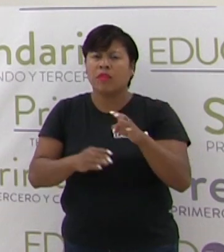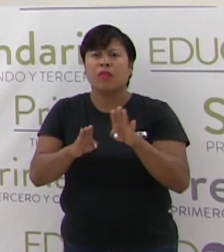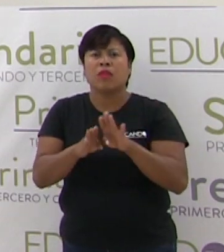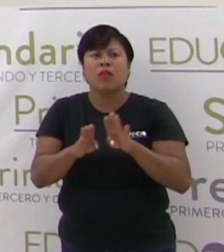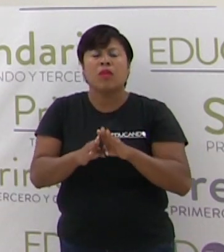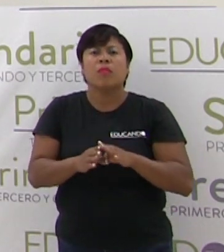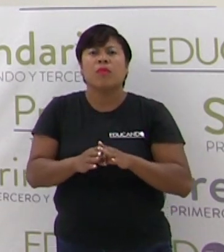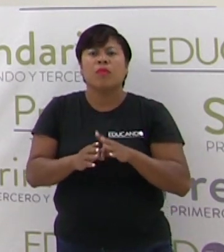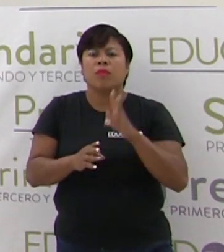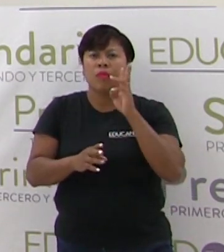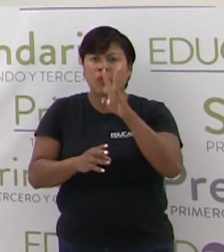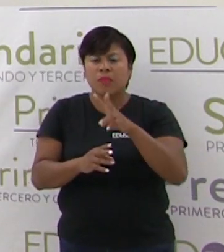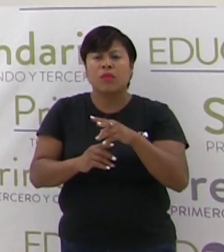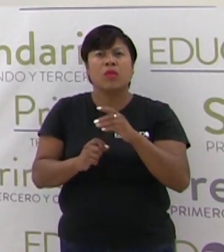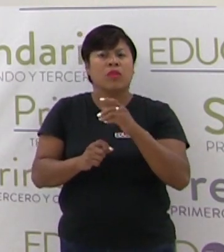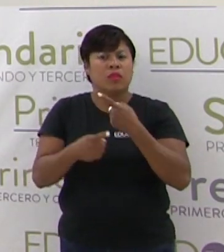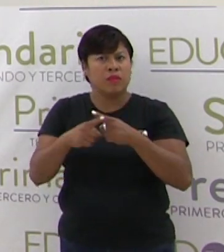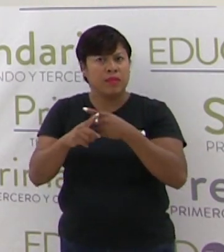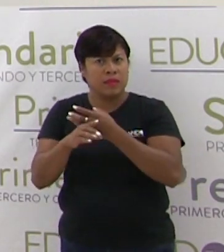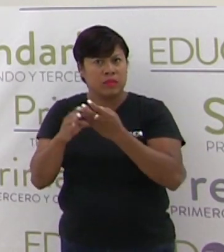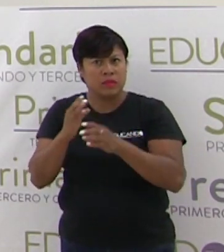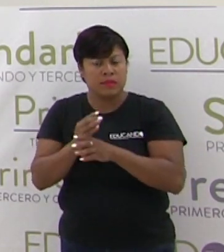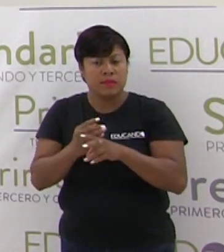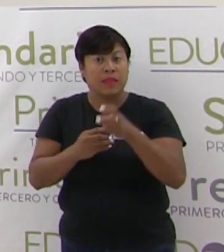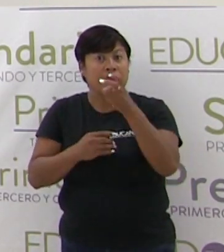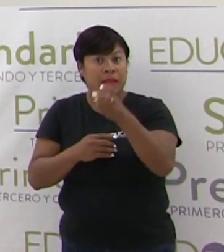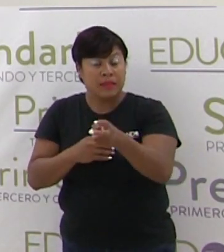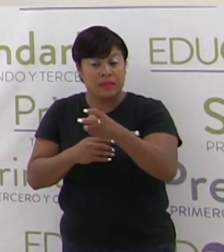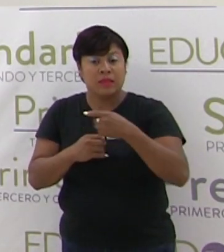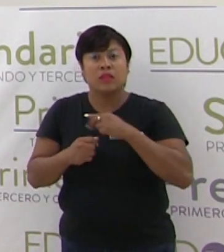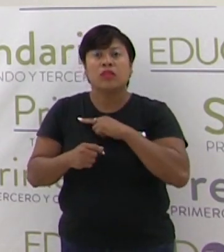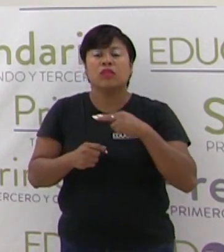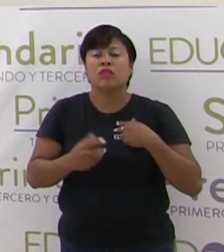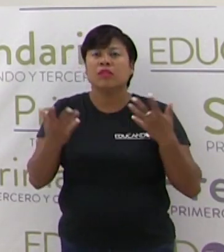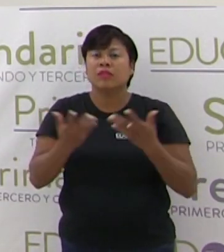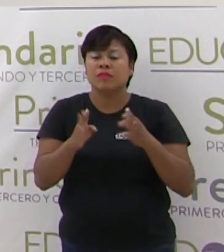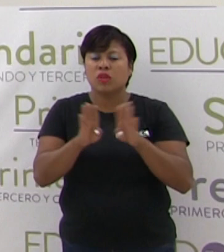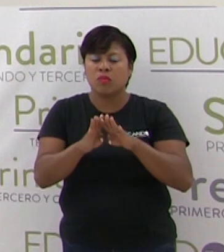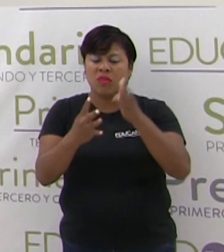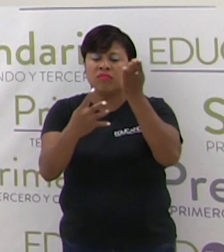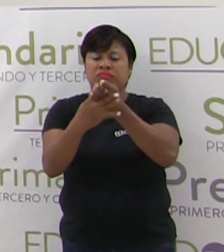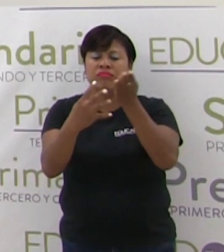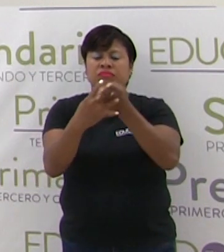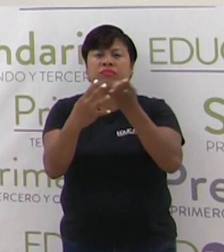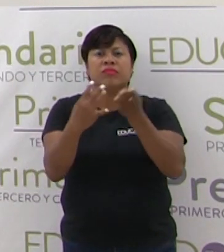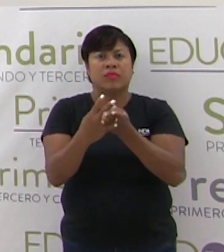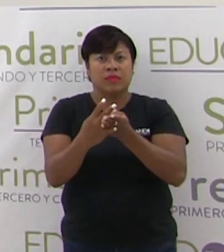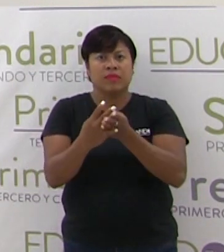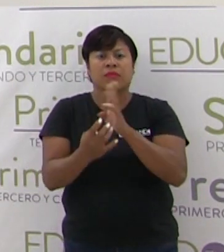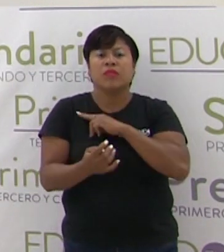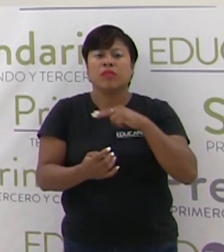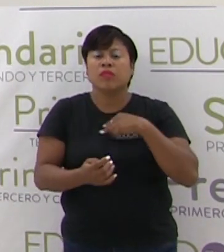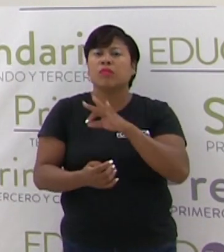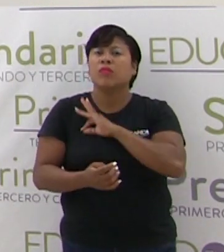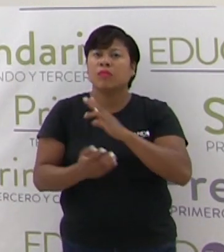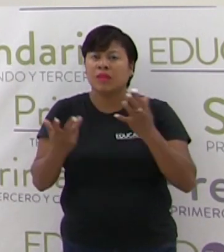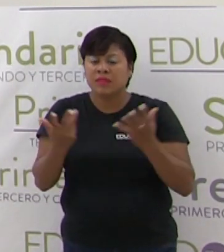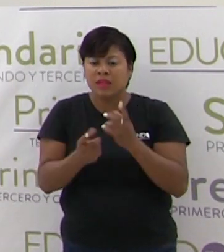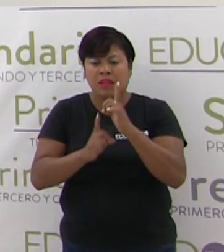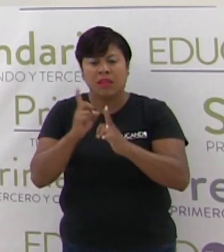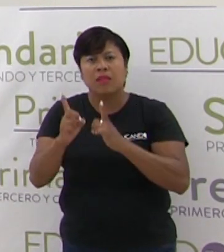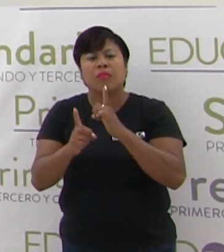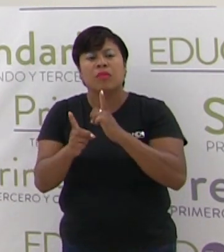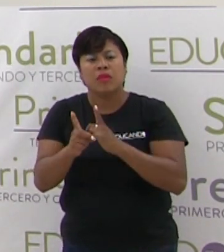crónicas literarias, las periodísticas, y de ahí hicimos como una subdivisión que vimos que podían ser